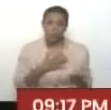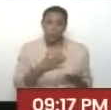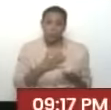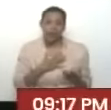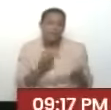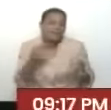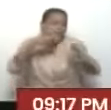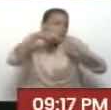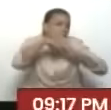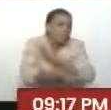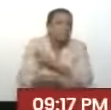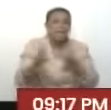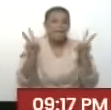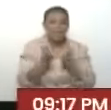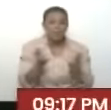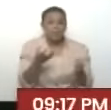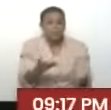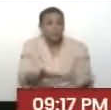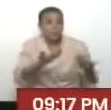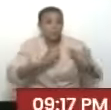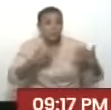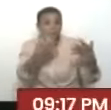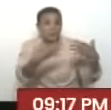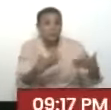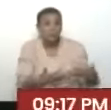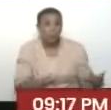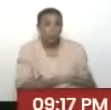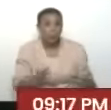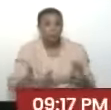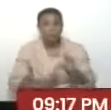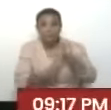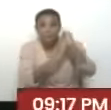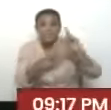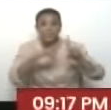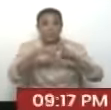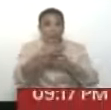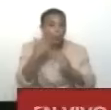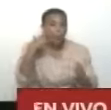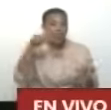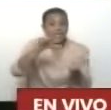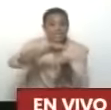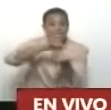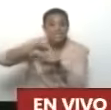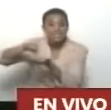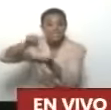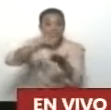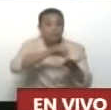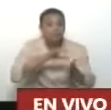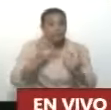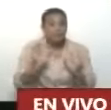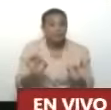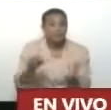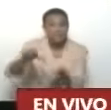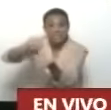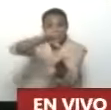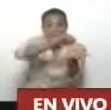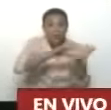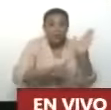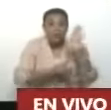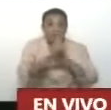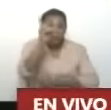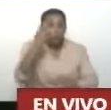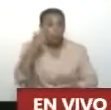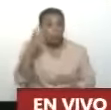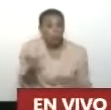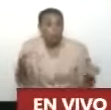y yo tuve el lineamiento de estar en las salas situacionales con los centros de desarrollo.